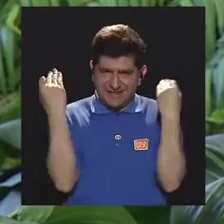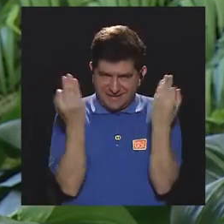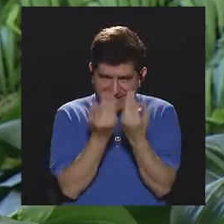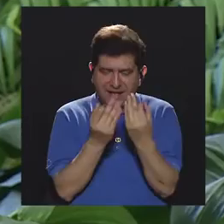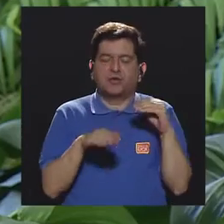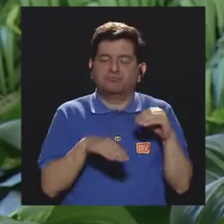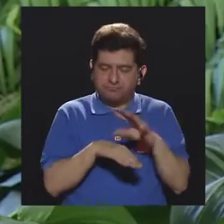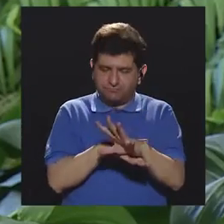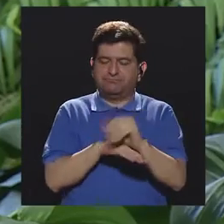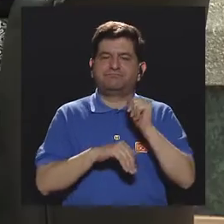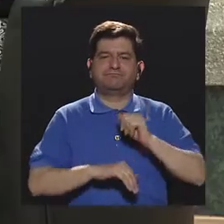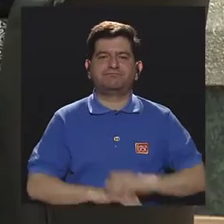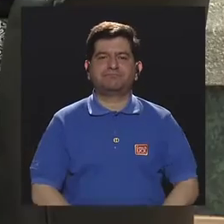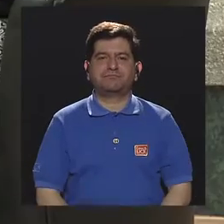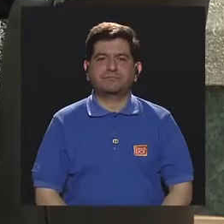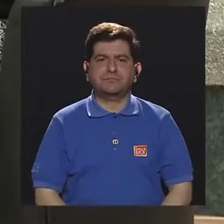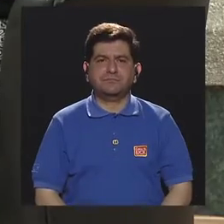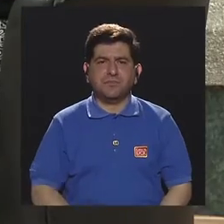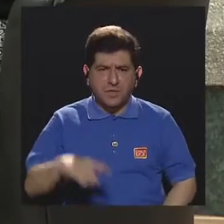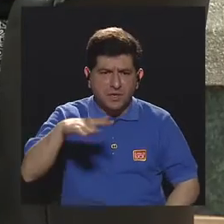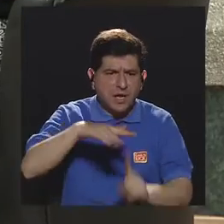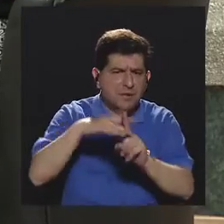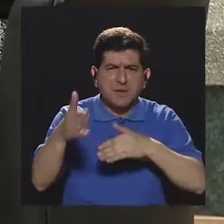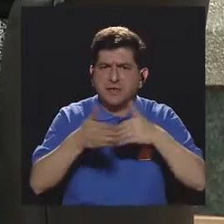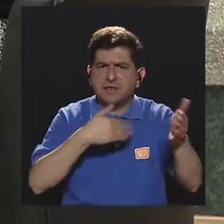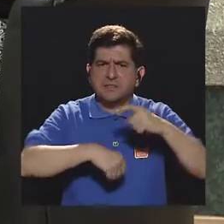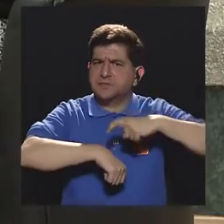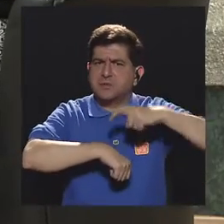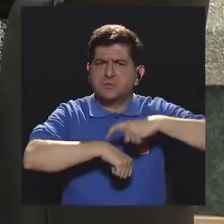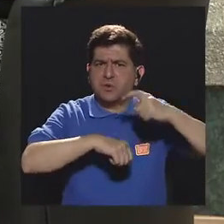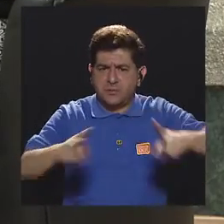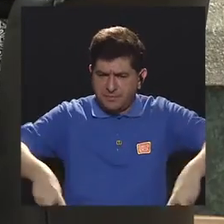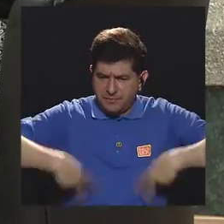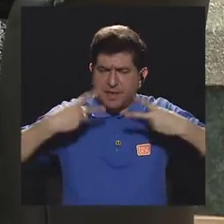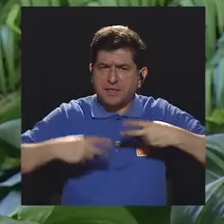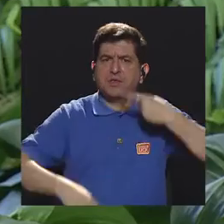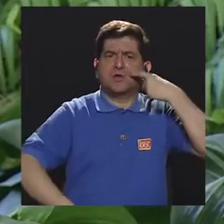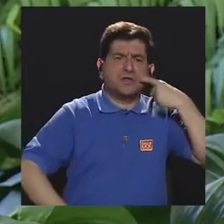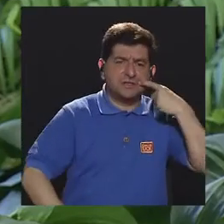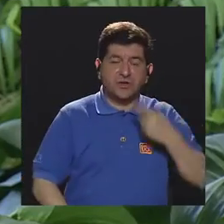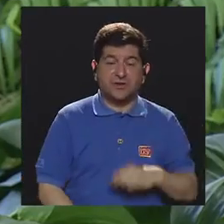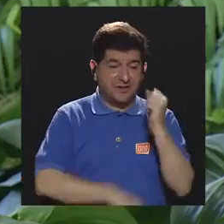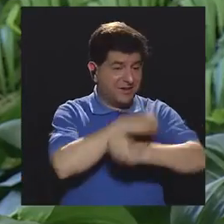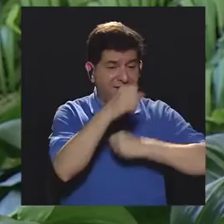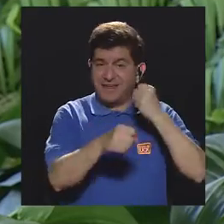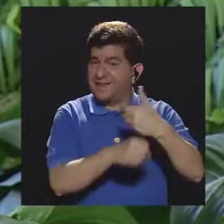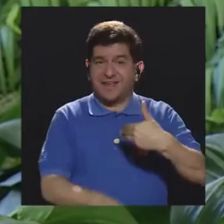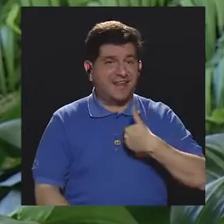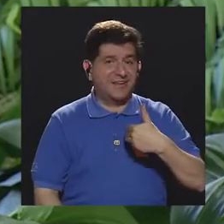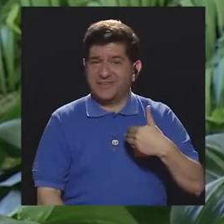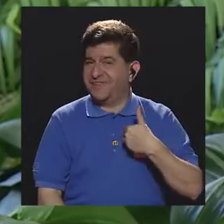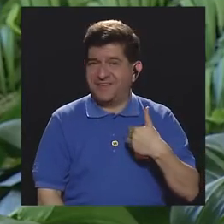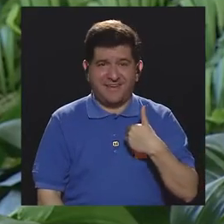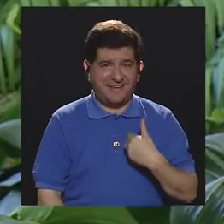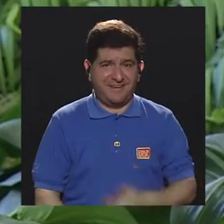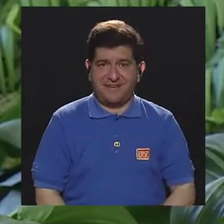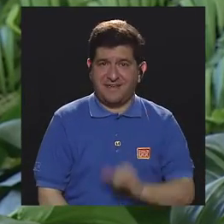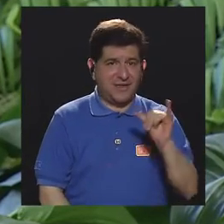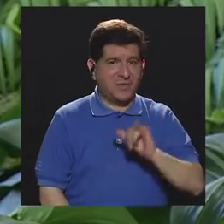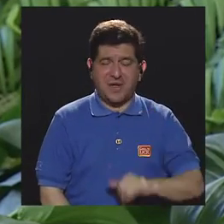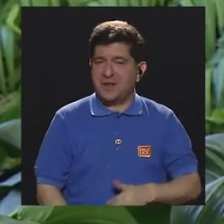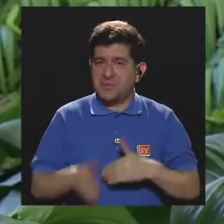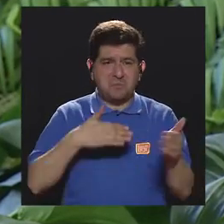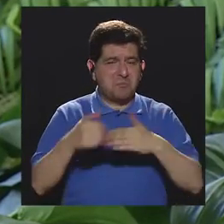familiar tiene que ver mucho. ¿Aparecen en cualquier momento de la vida las adicciones? Miren, no tienen edad. Como no tienen edad, no